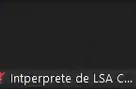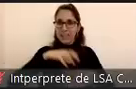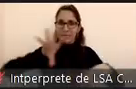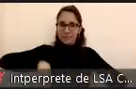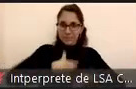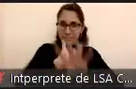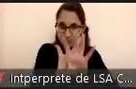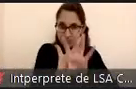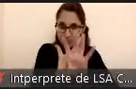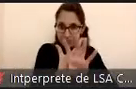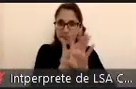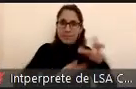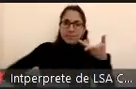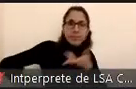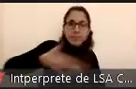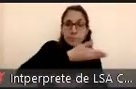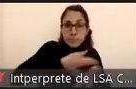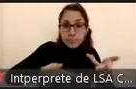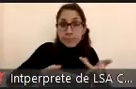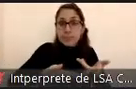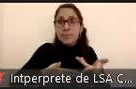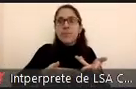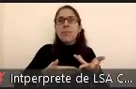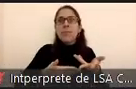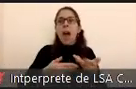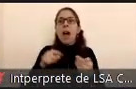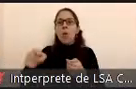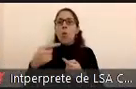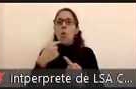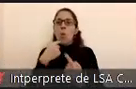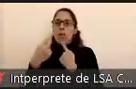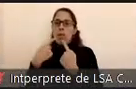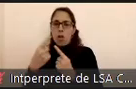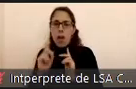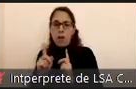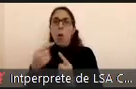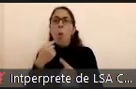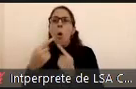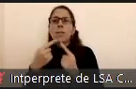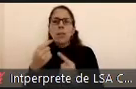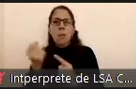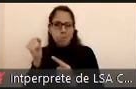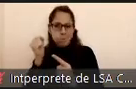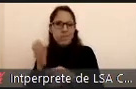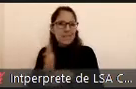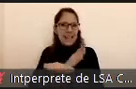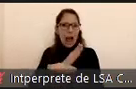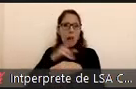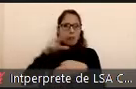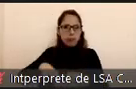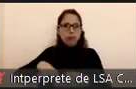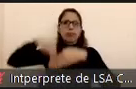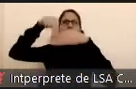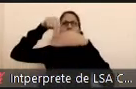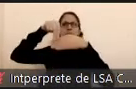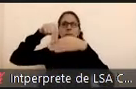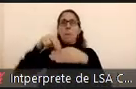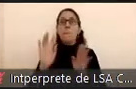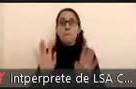cuestionario va a estar disponible un día antes, pero la idea es que ustedes lean todo el